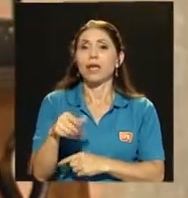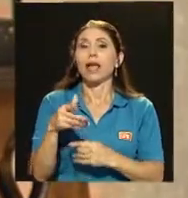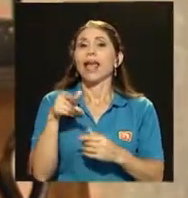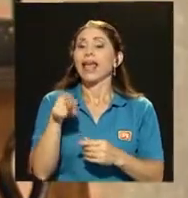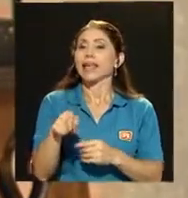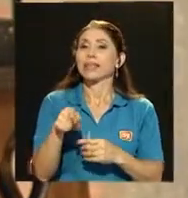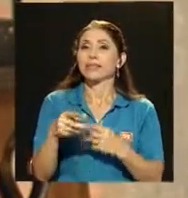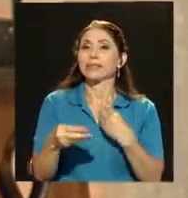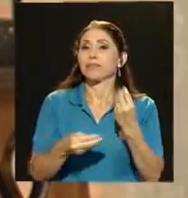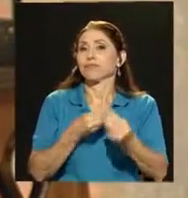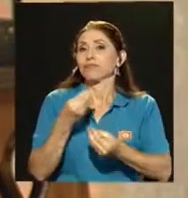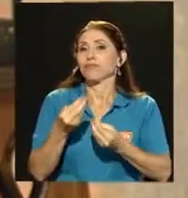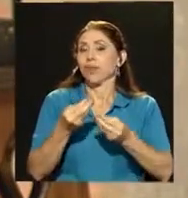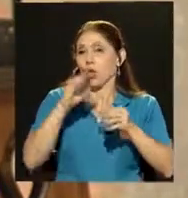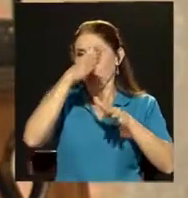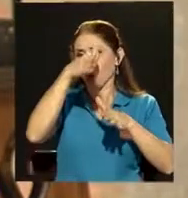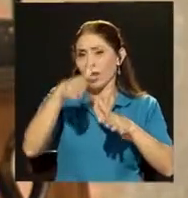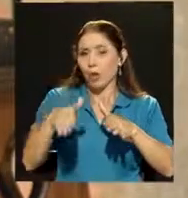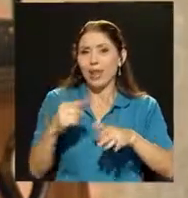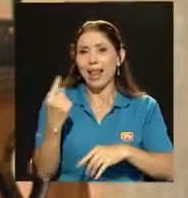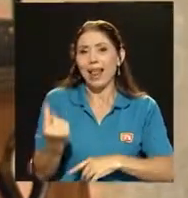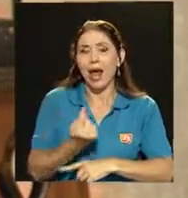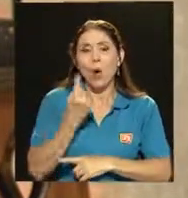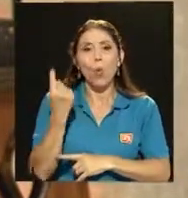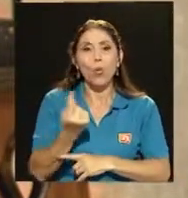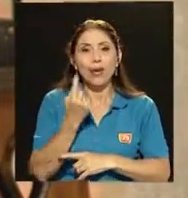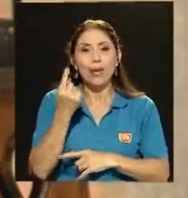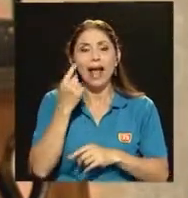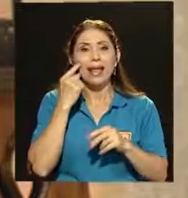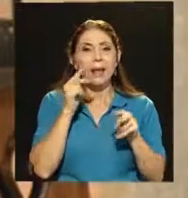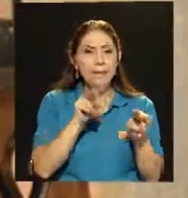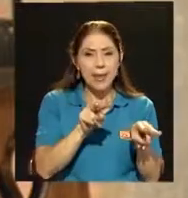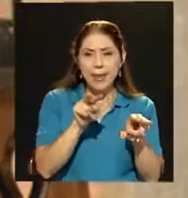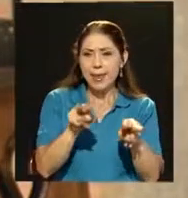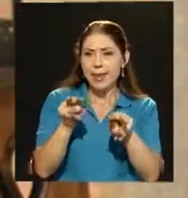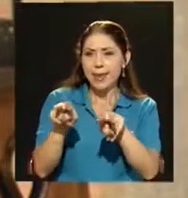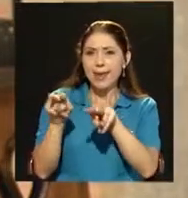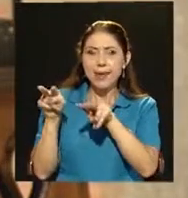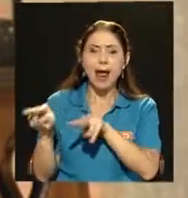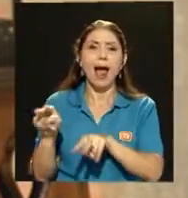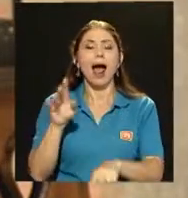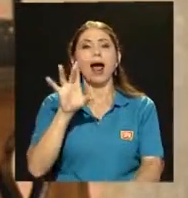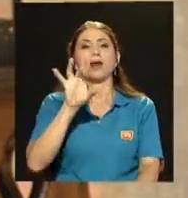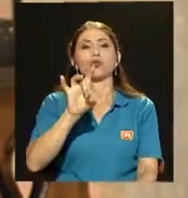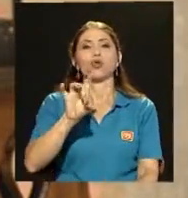La Contraloría es la única que mira a los 82